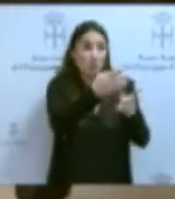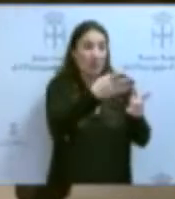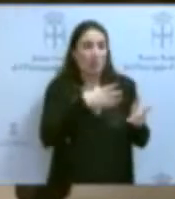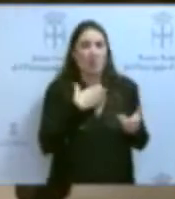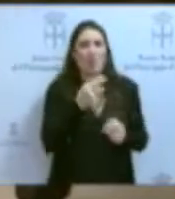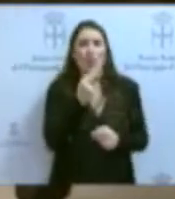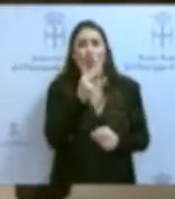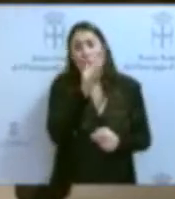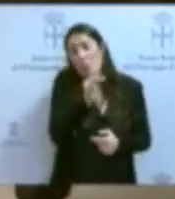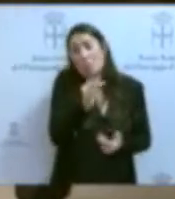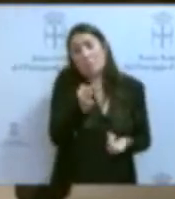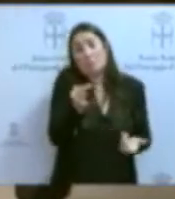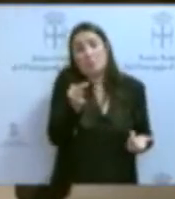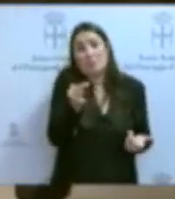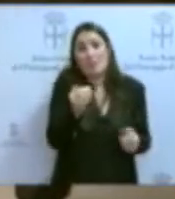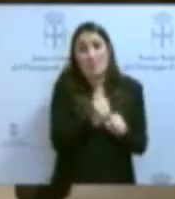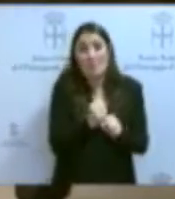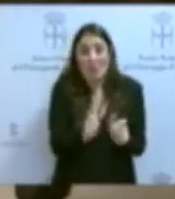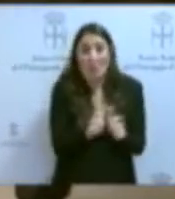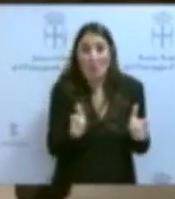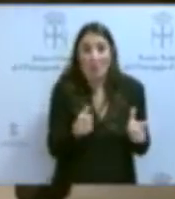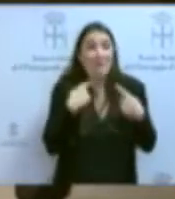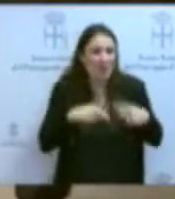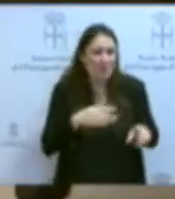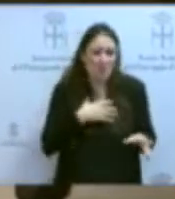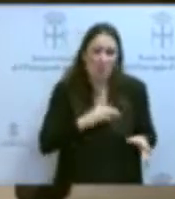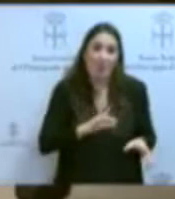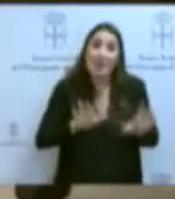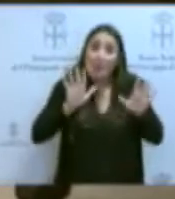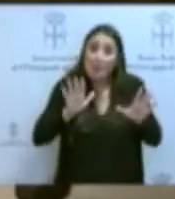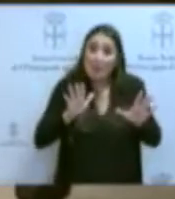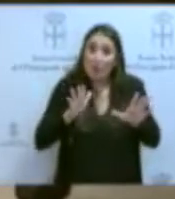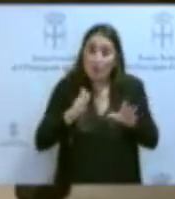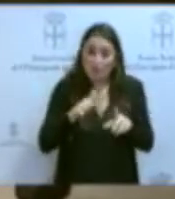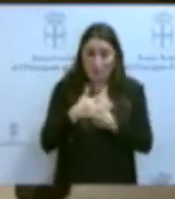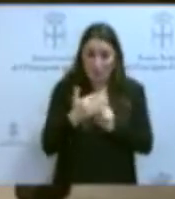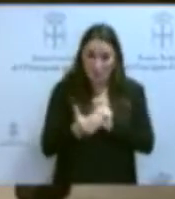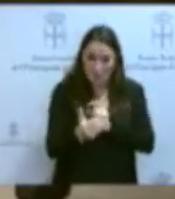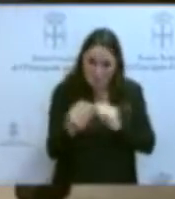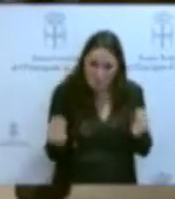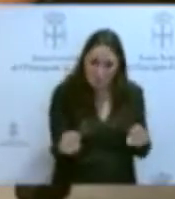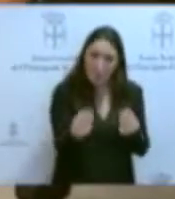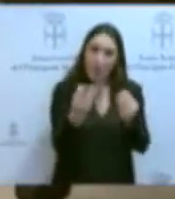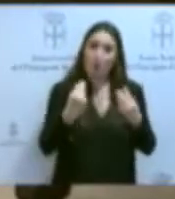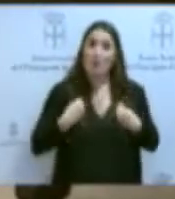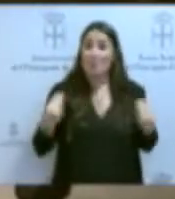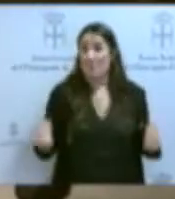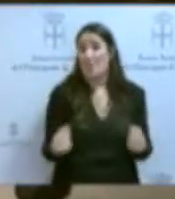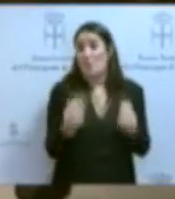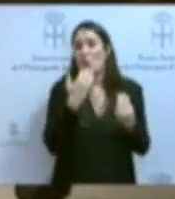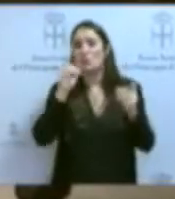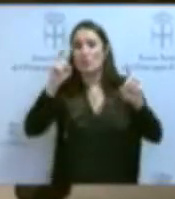empleo, pueden no hacerlo, pero lo que no pueden es dejar de prometernos que las cosas nos van a ir mejor, vamos a tener una mejor vida si tenemos una mejor educación. Y